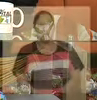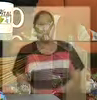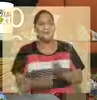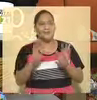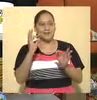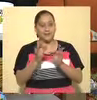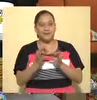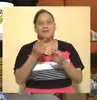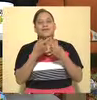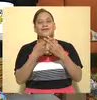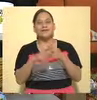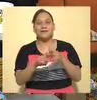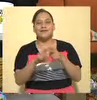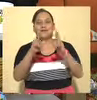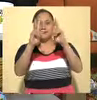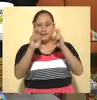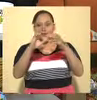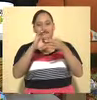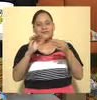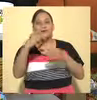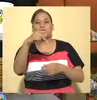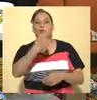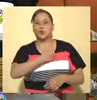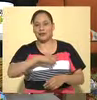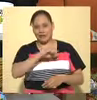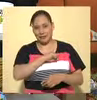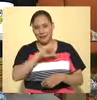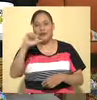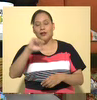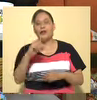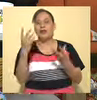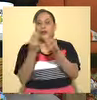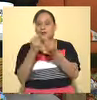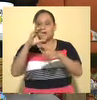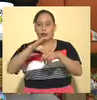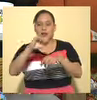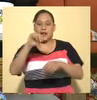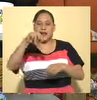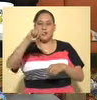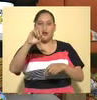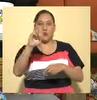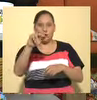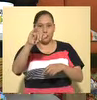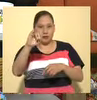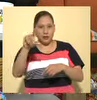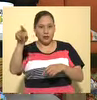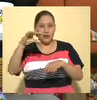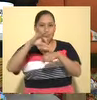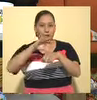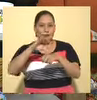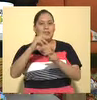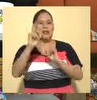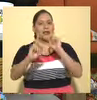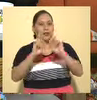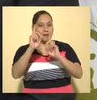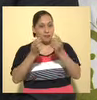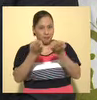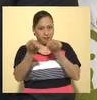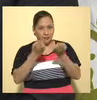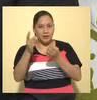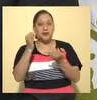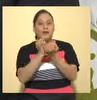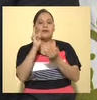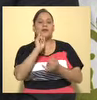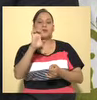Ya estamos listos para empezar a hablar en A Tu Salud. El día de hoy está con nosotros el doctor Antonio Acevedo, quien es un médico del deporte, y también está